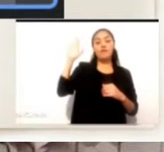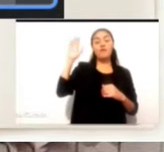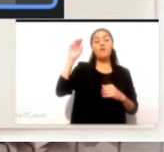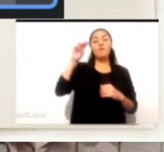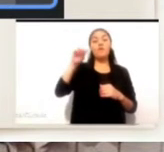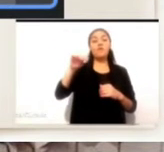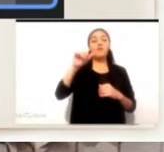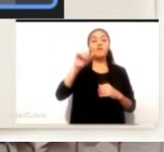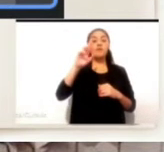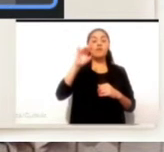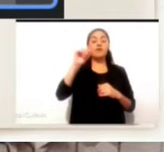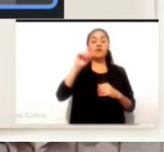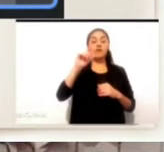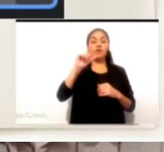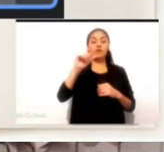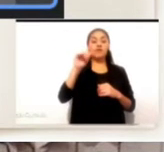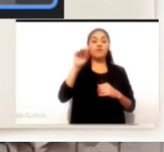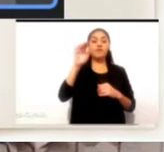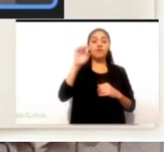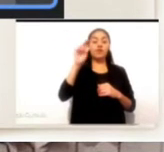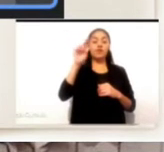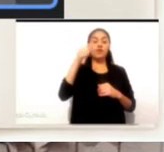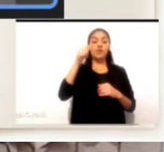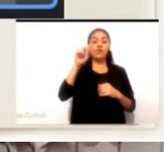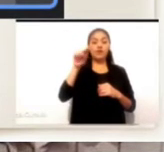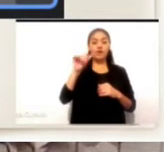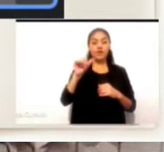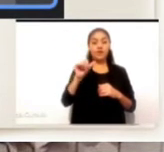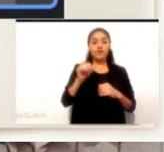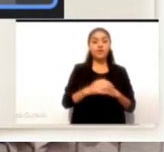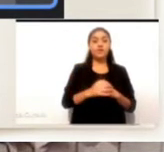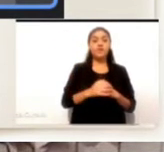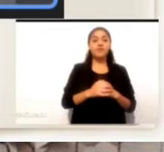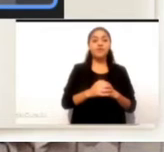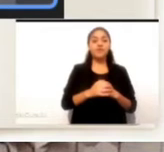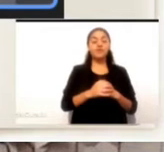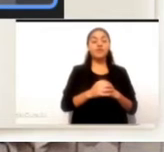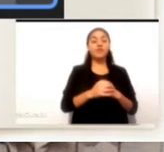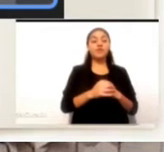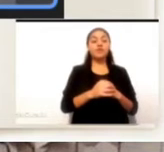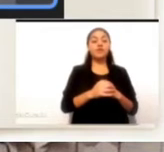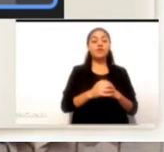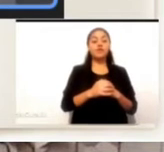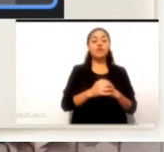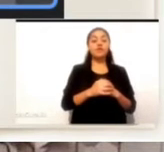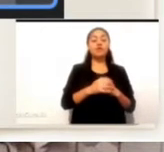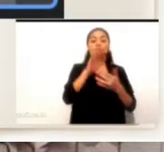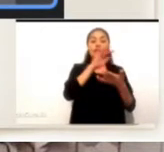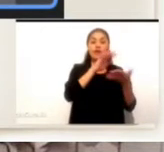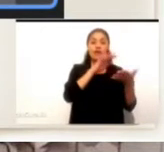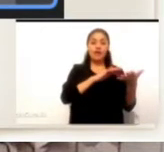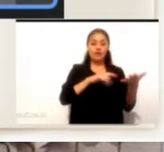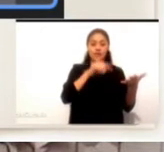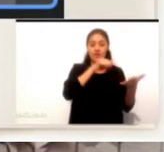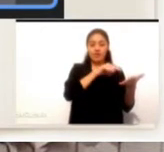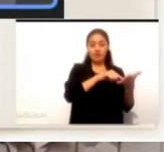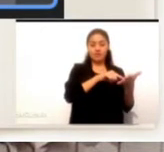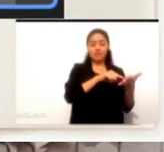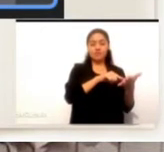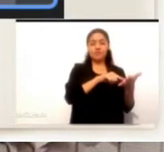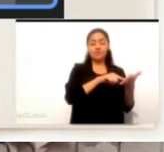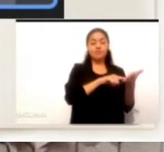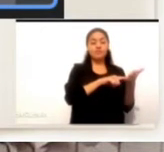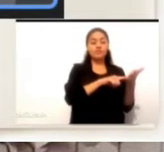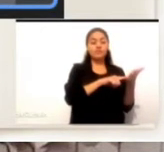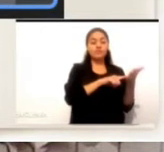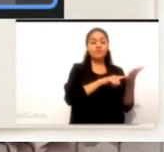partidos integrantes de la coalición Nos Une Chihuahua. De la lectura integral de los escritos de impugnación, después de